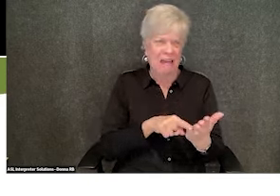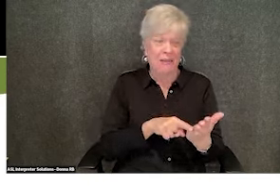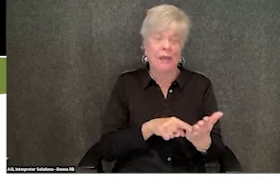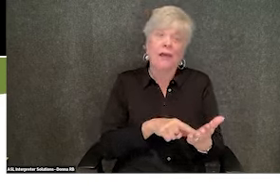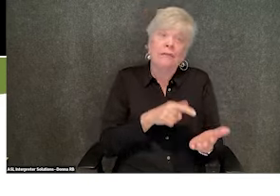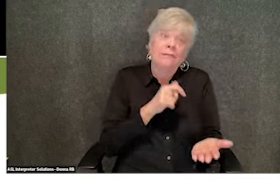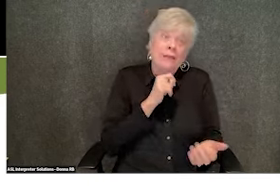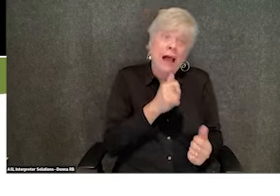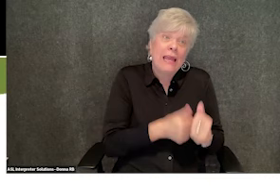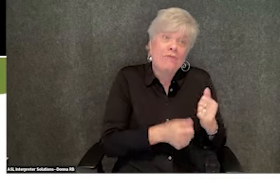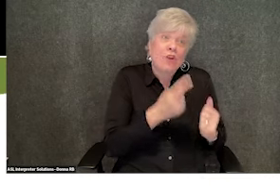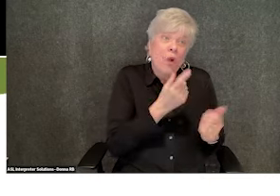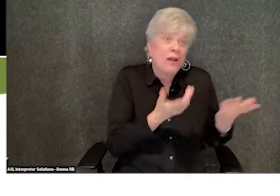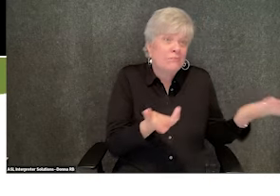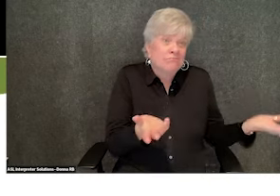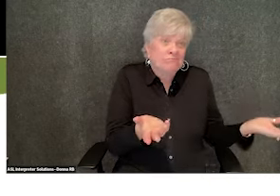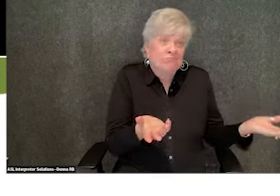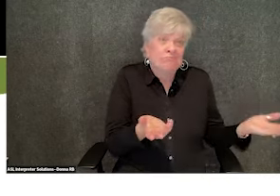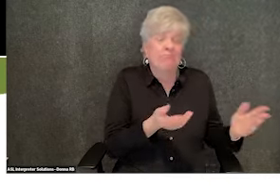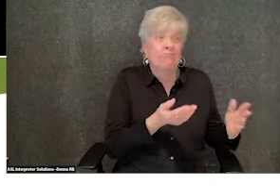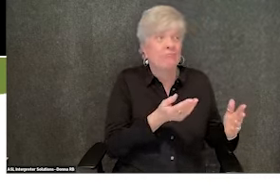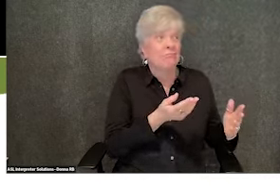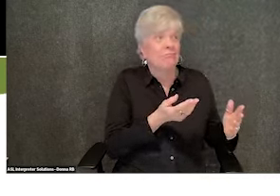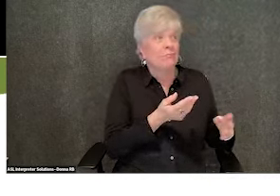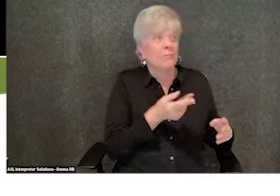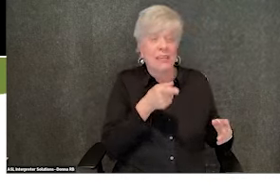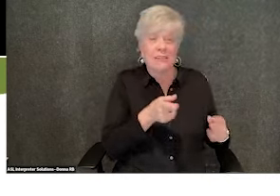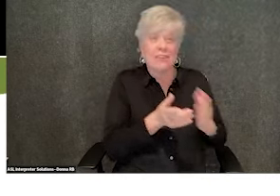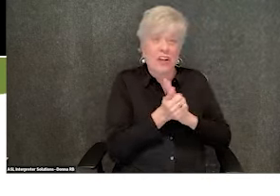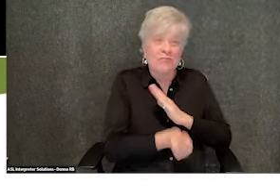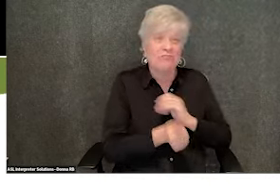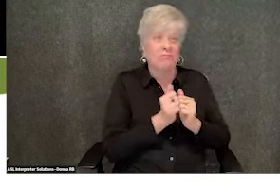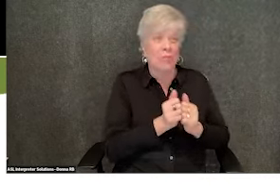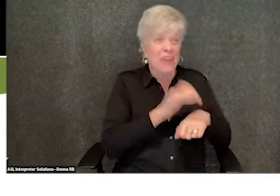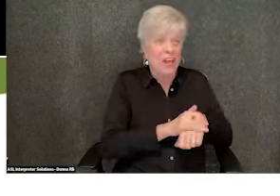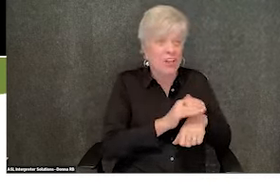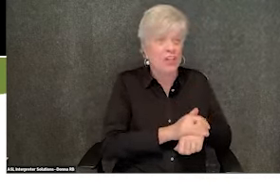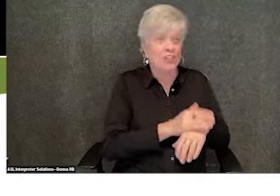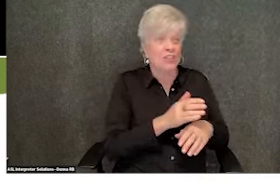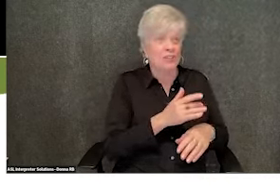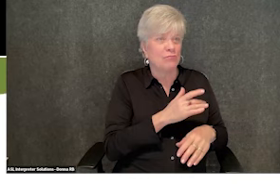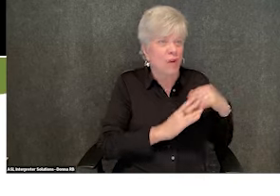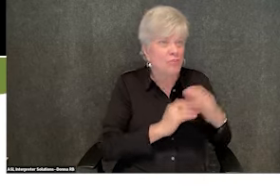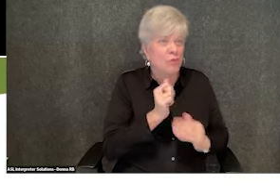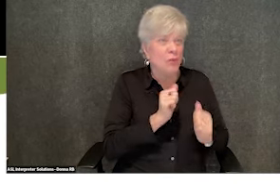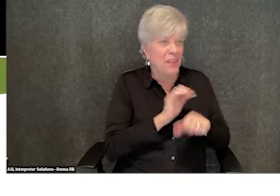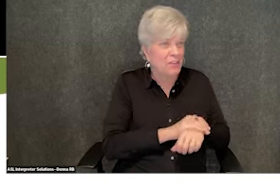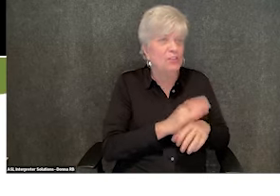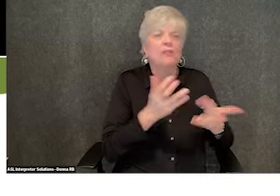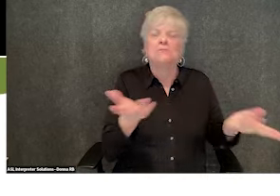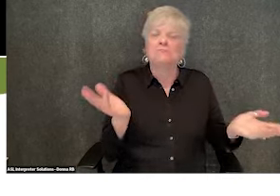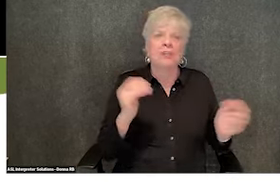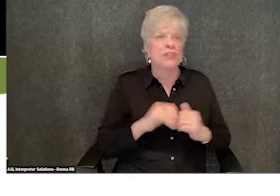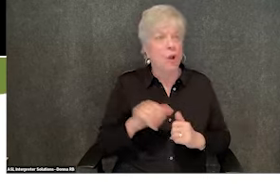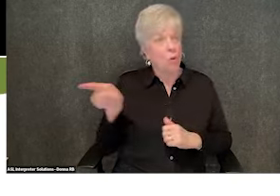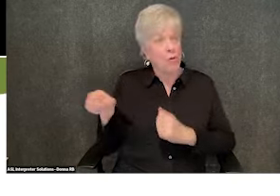pueden entender toda la información, no todos leen. No todos son buenos lectores y pueden entender la